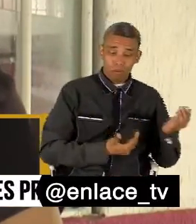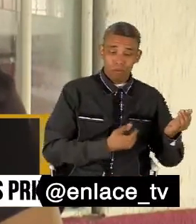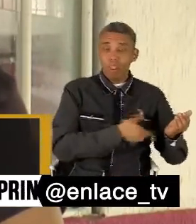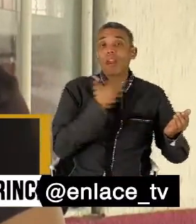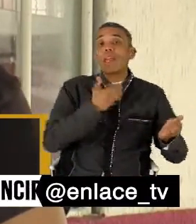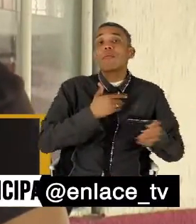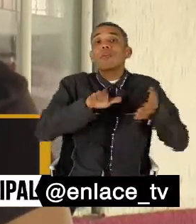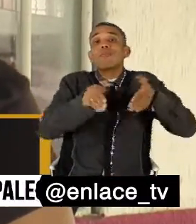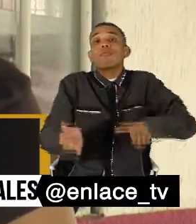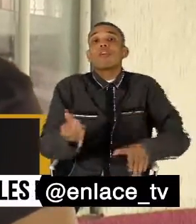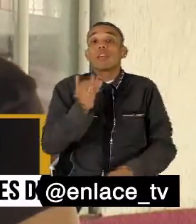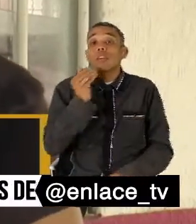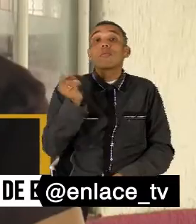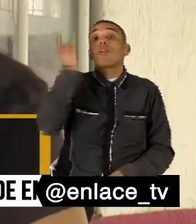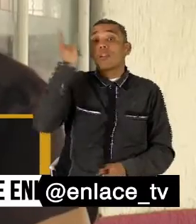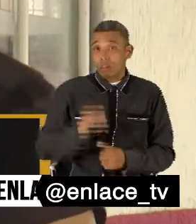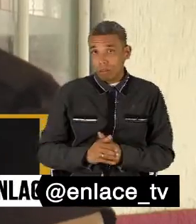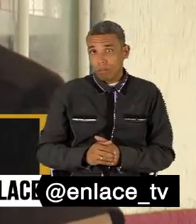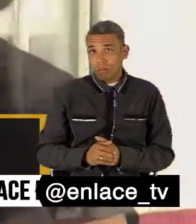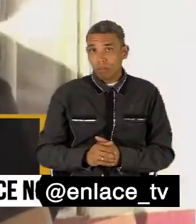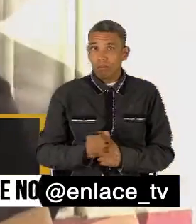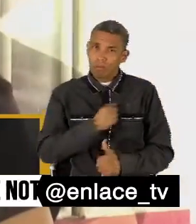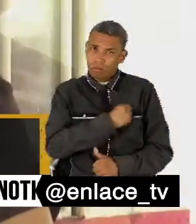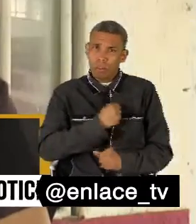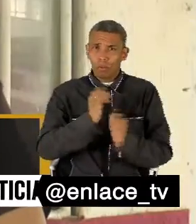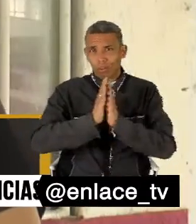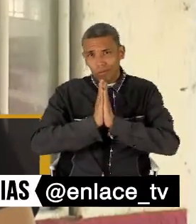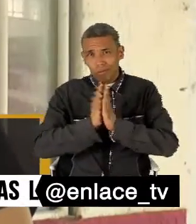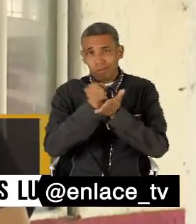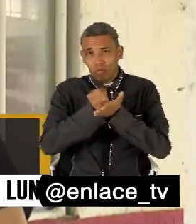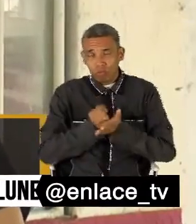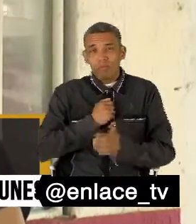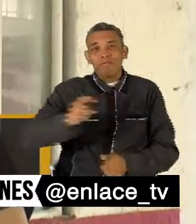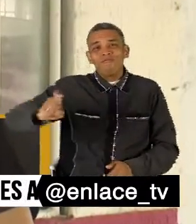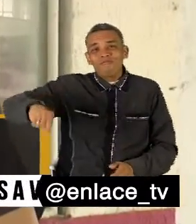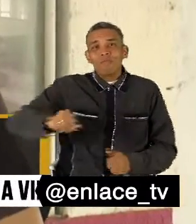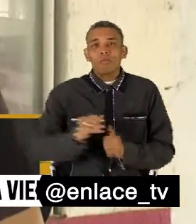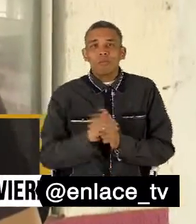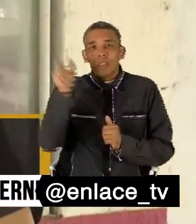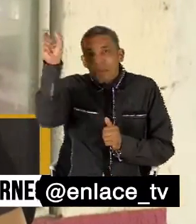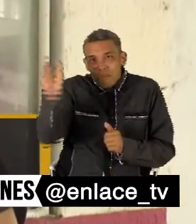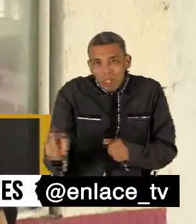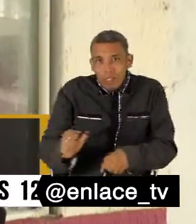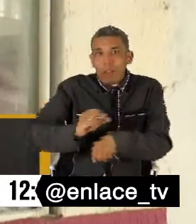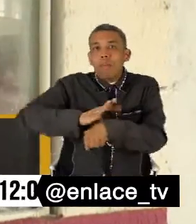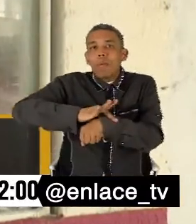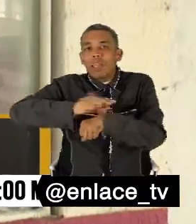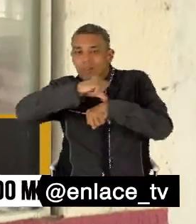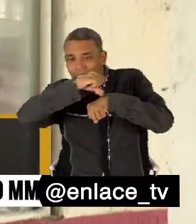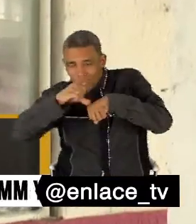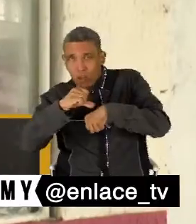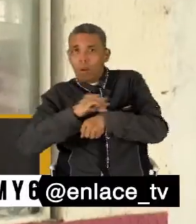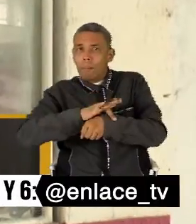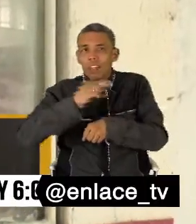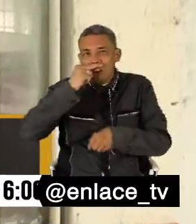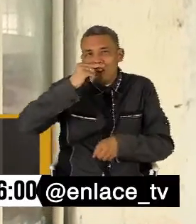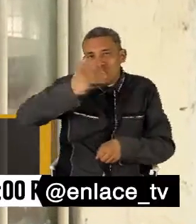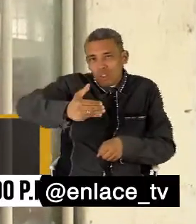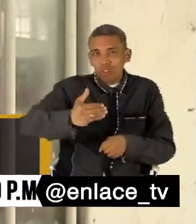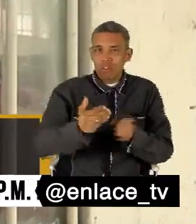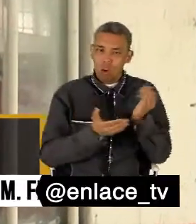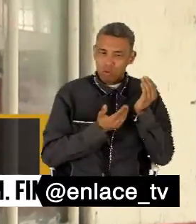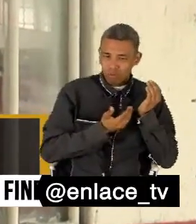Queríamos saber cómo, en qué no pueden colaborar. El niño necesita un cirujano pediátrico porque